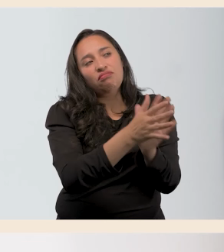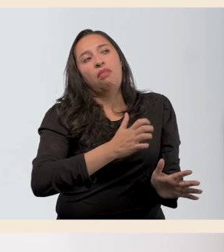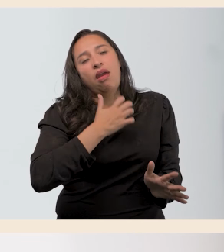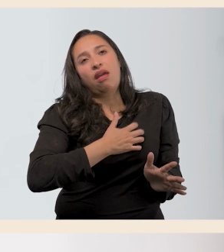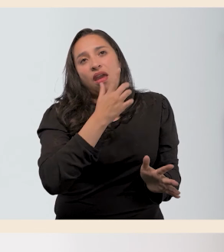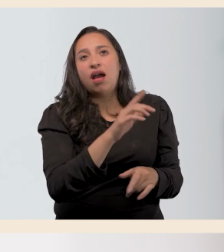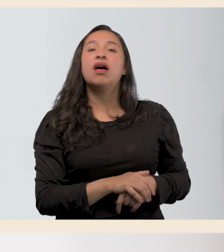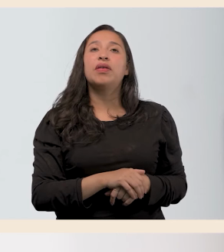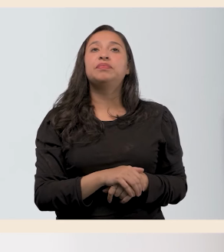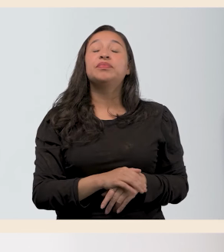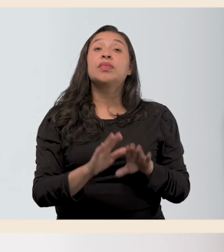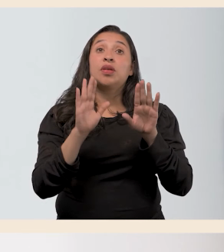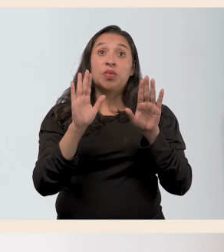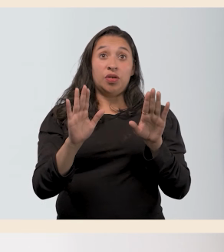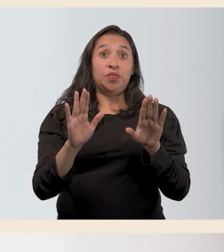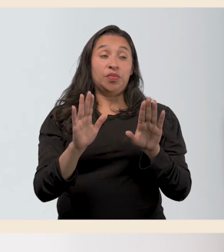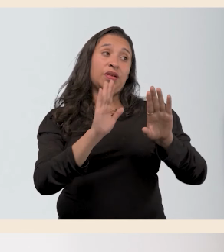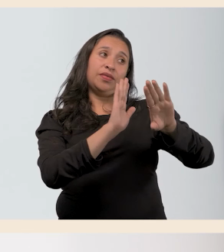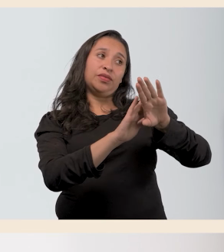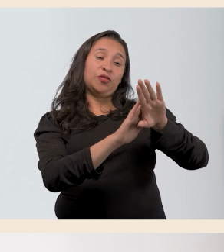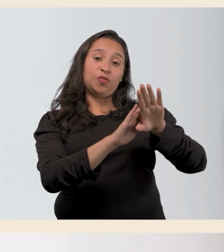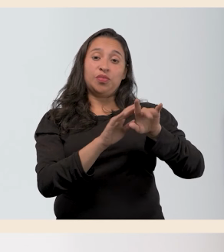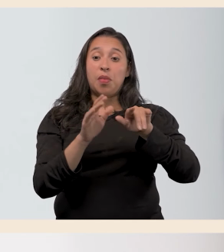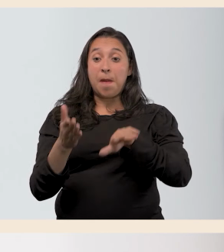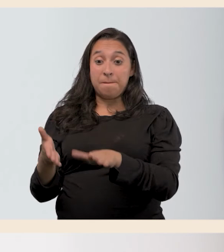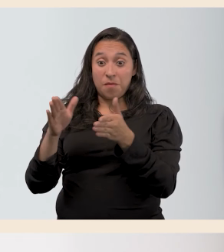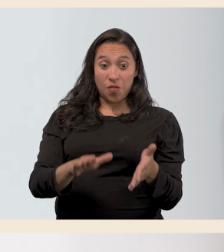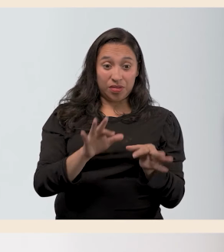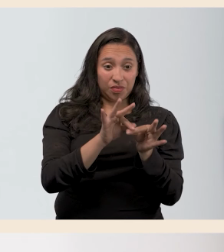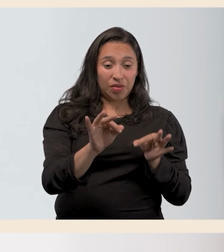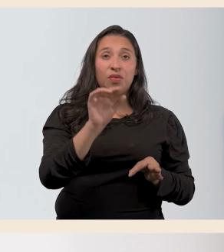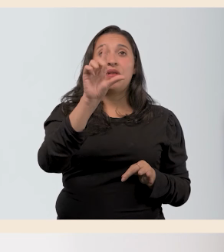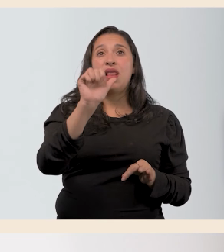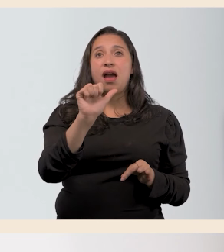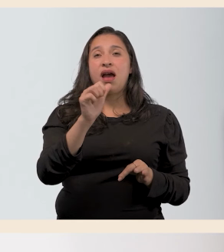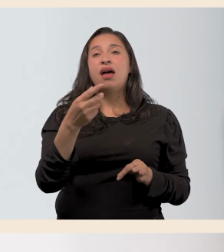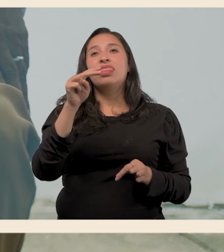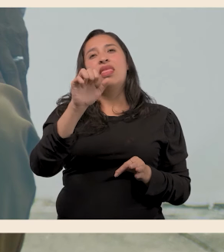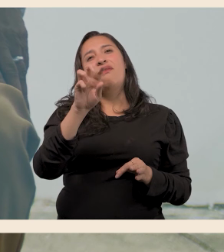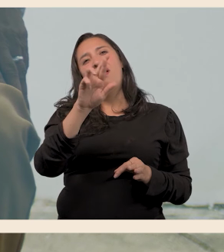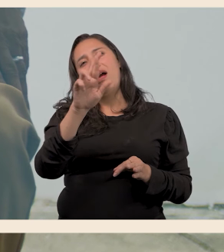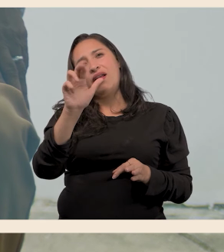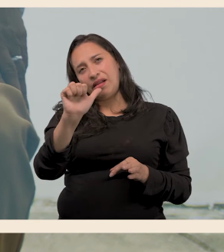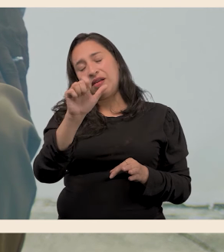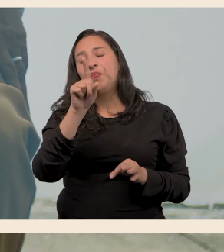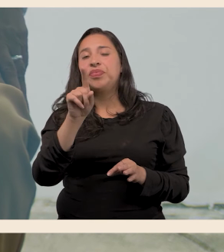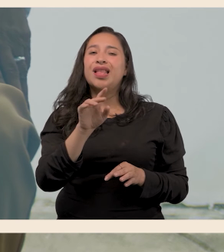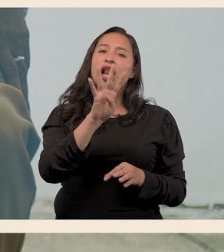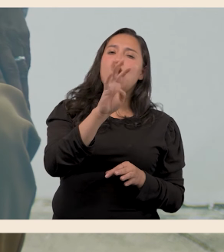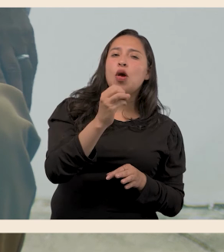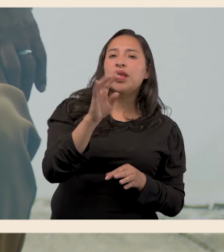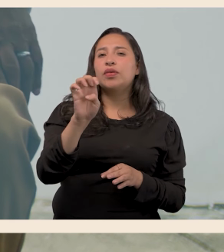Yo le digo algo a usted de las muertes de la Gabarra. El